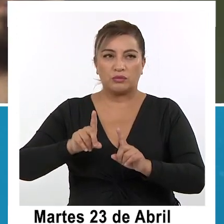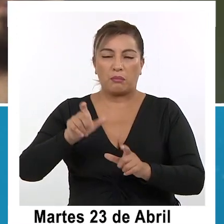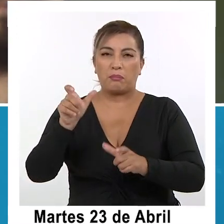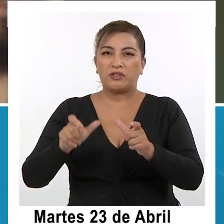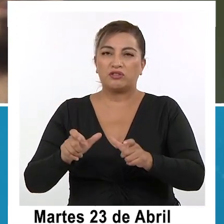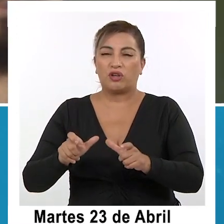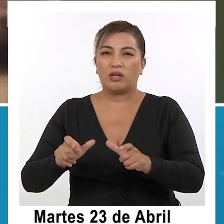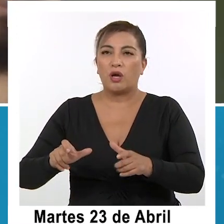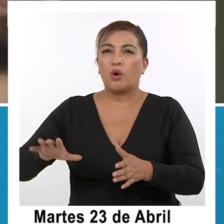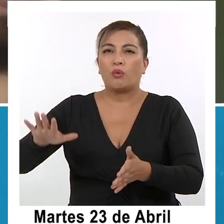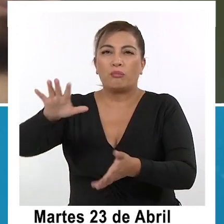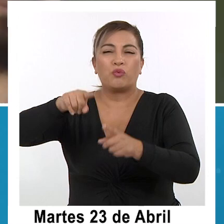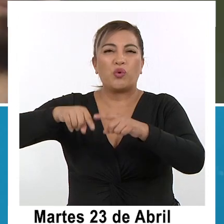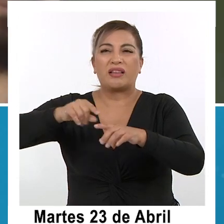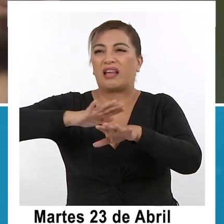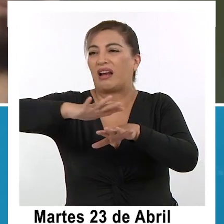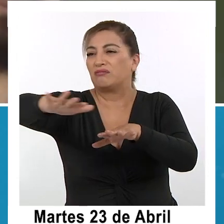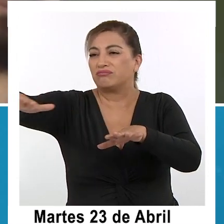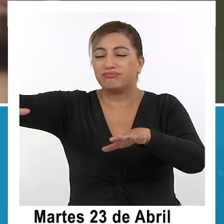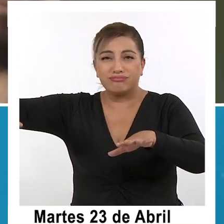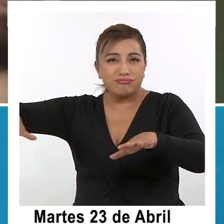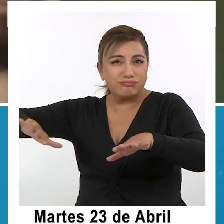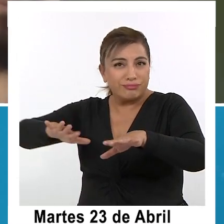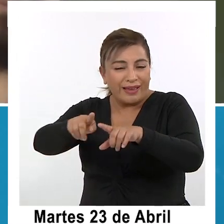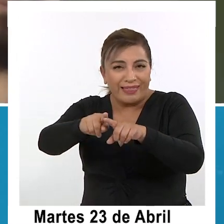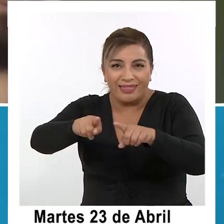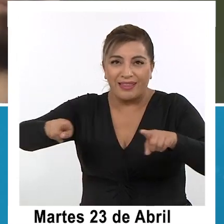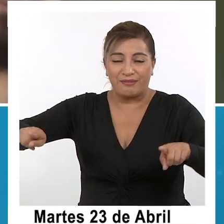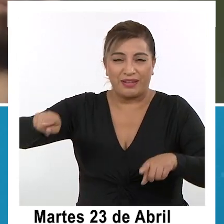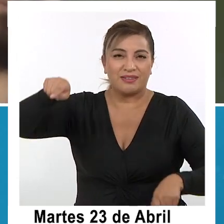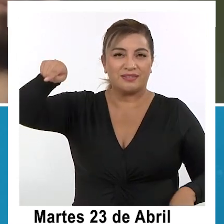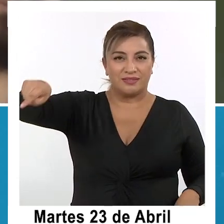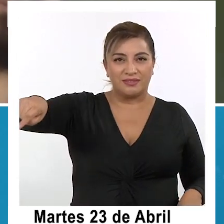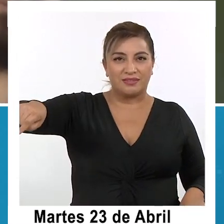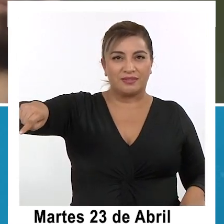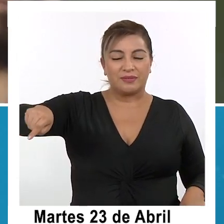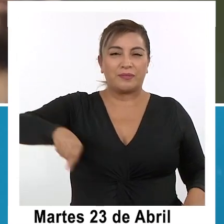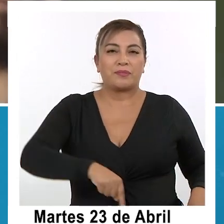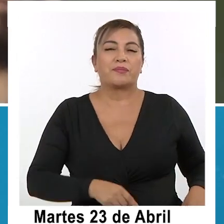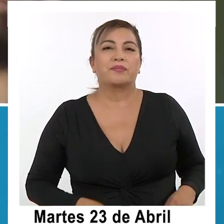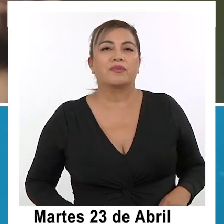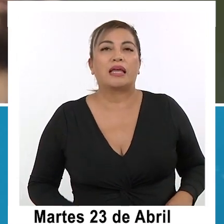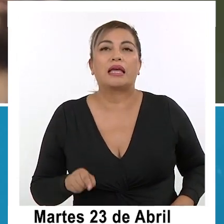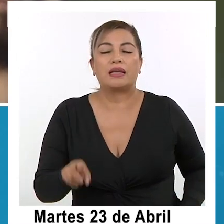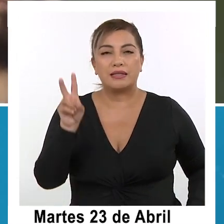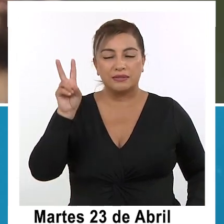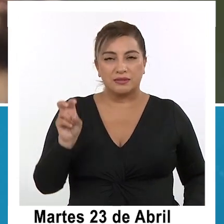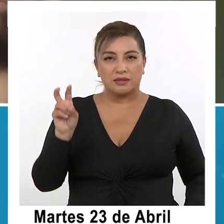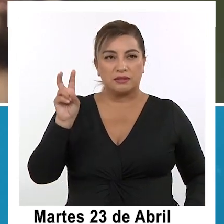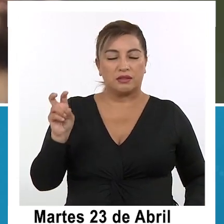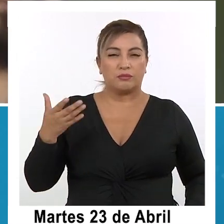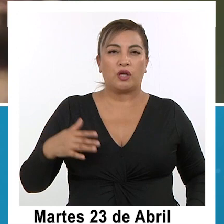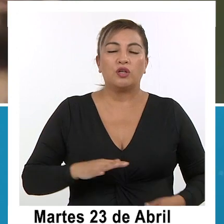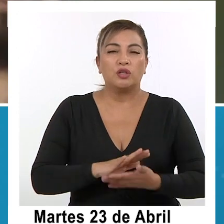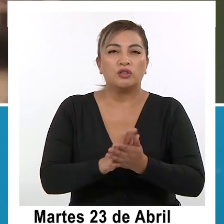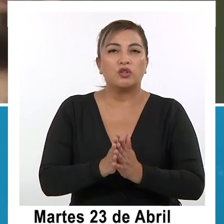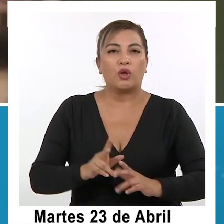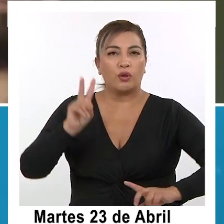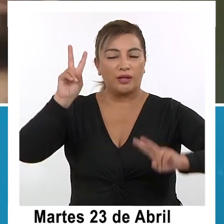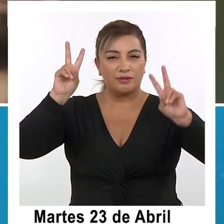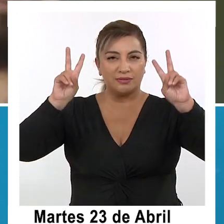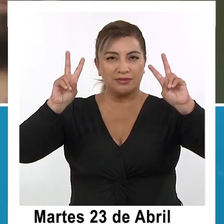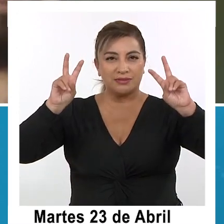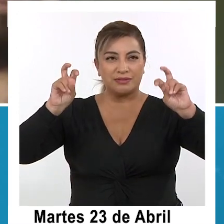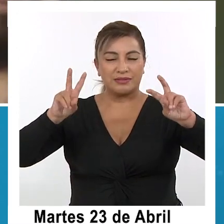geografías distintas con otros desafíos que por supuesto eh Son a considerar pero en ese sentido todo lo que tiene que ver con la industria de